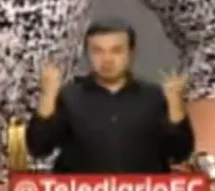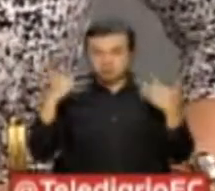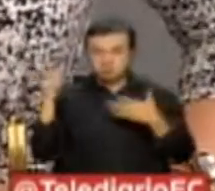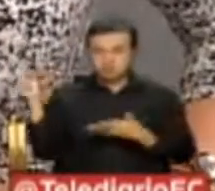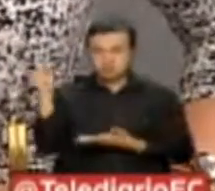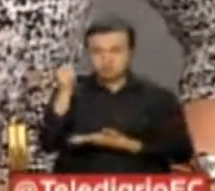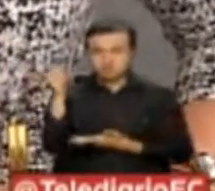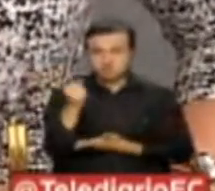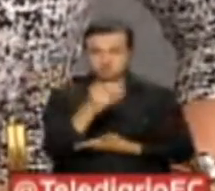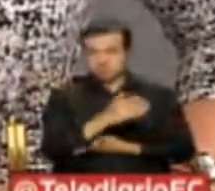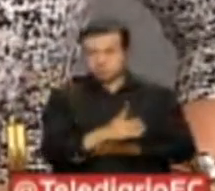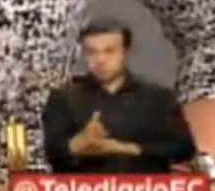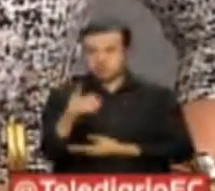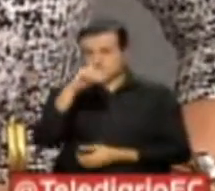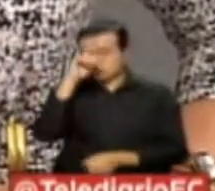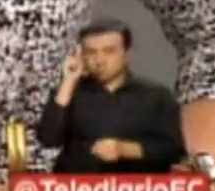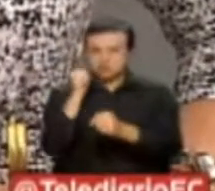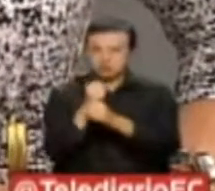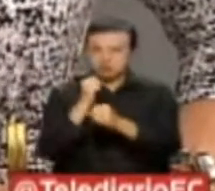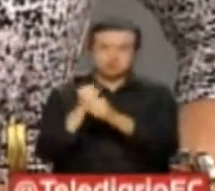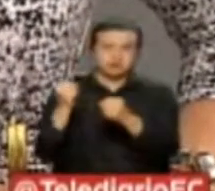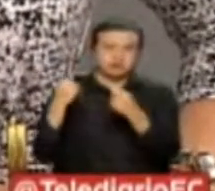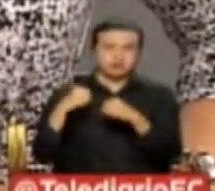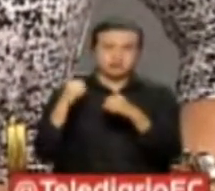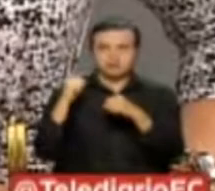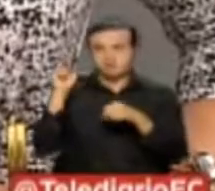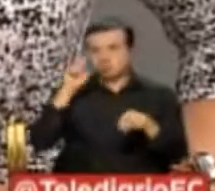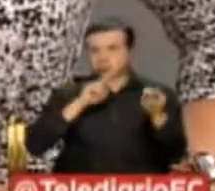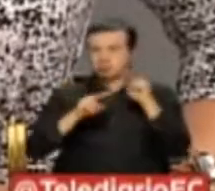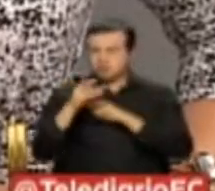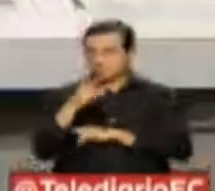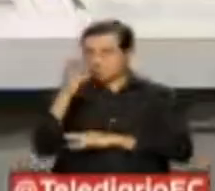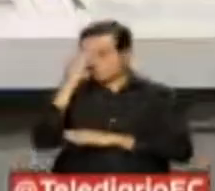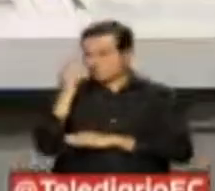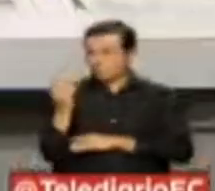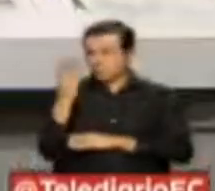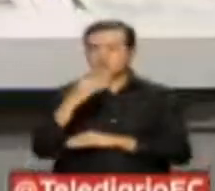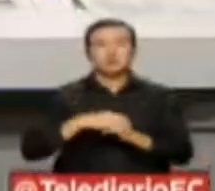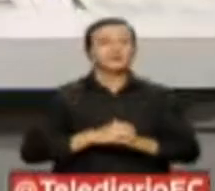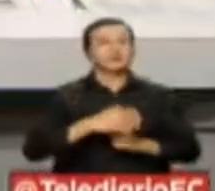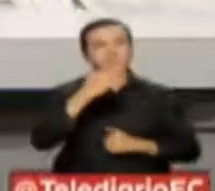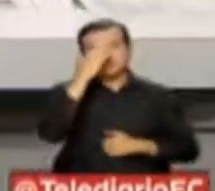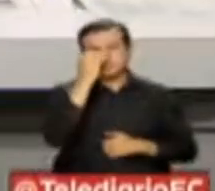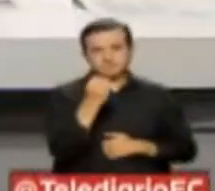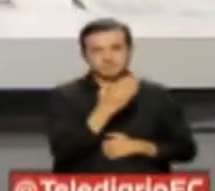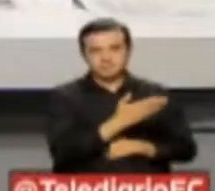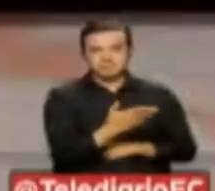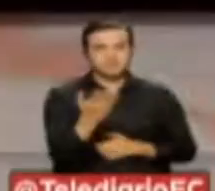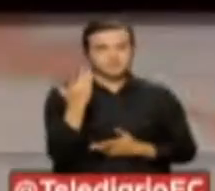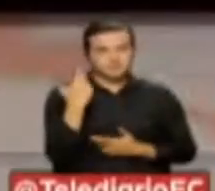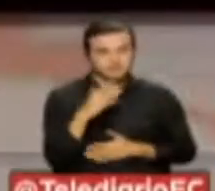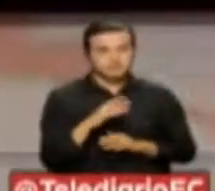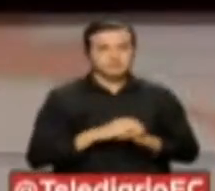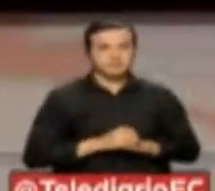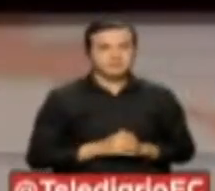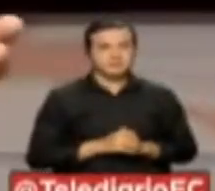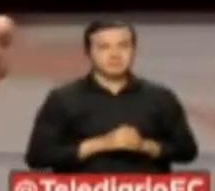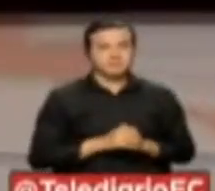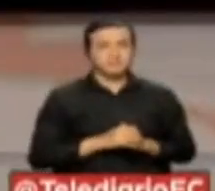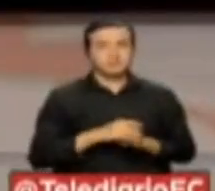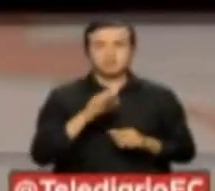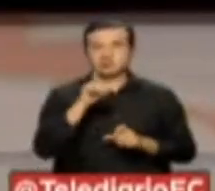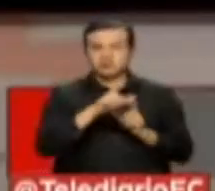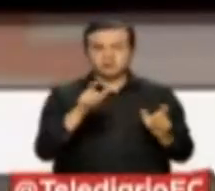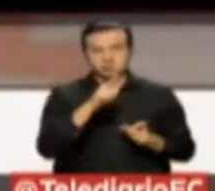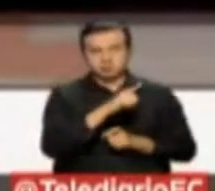ya posicionados y vienen trabajando arduamente en este análisis buenos días sí buenos días realmente lo que nosotros estamos haciendo es cumpliendo el mandato